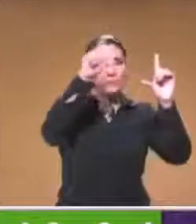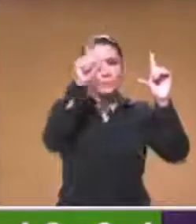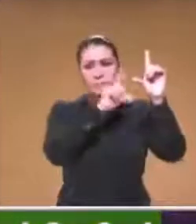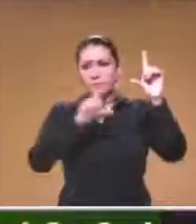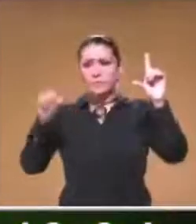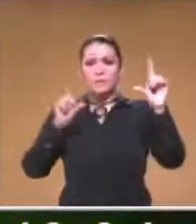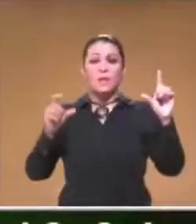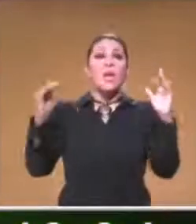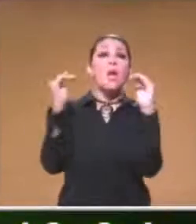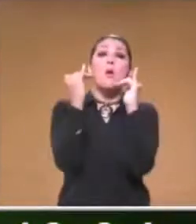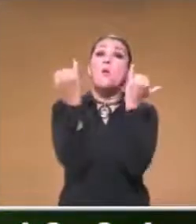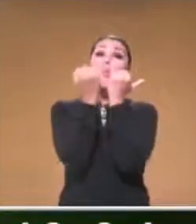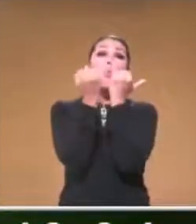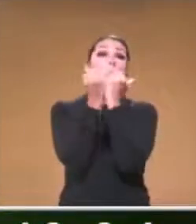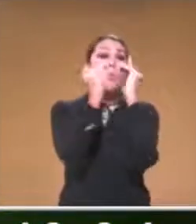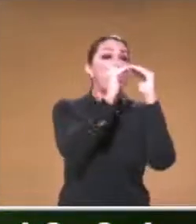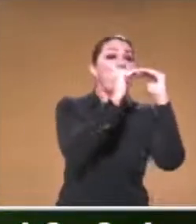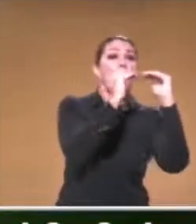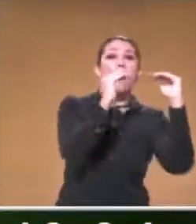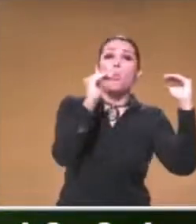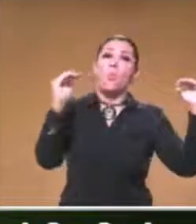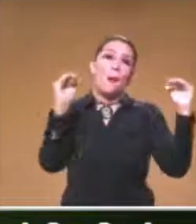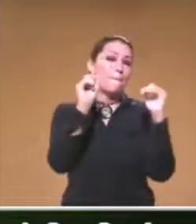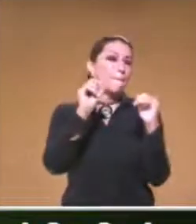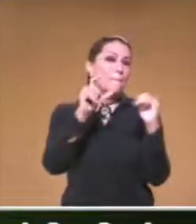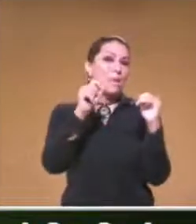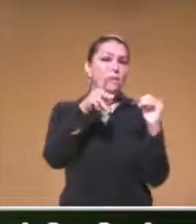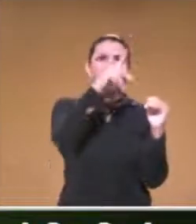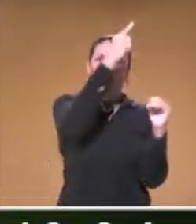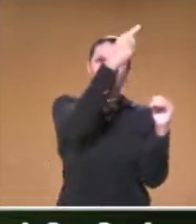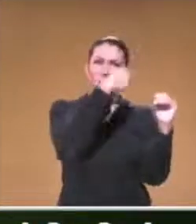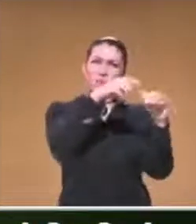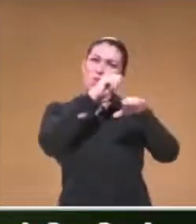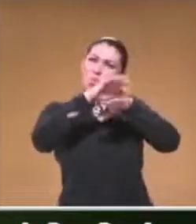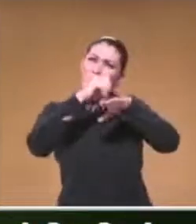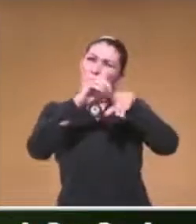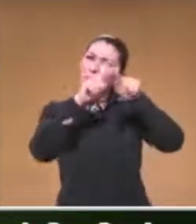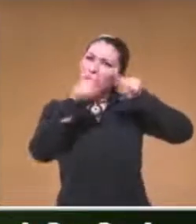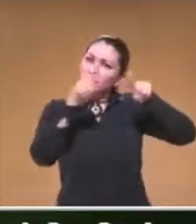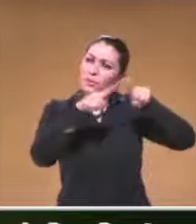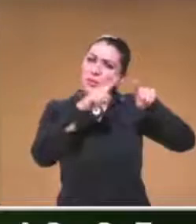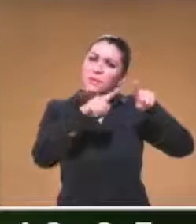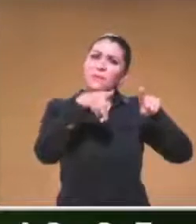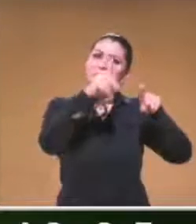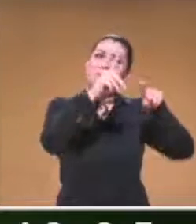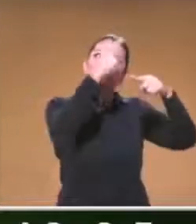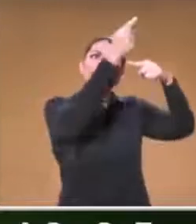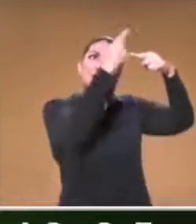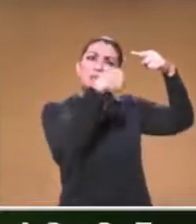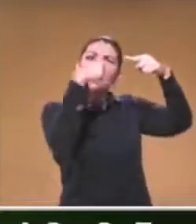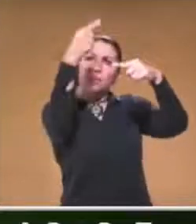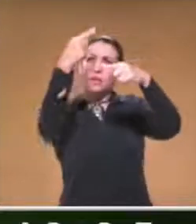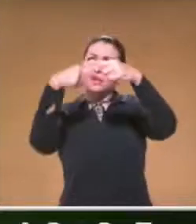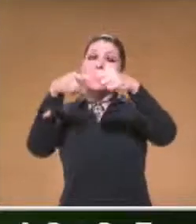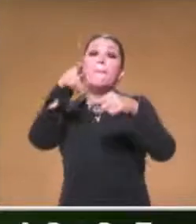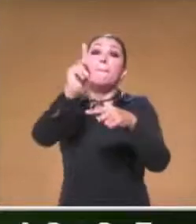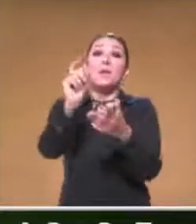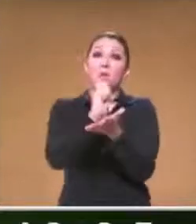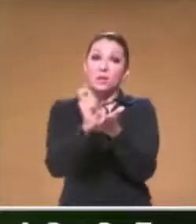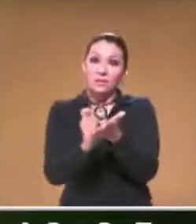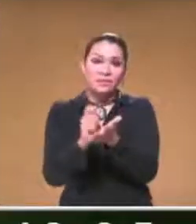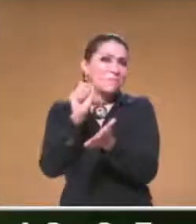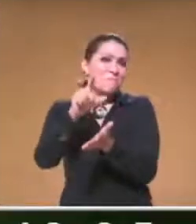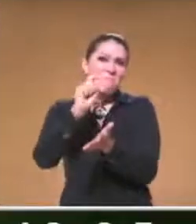fracciones equivalentes, que quiere decir que tengo distintas fracciones que me representan la misma parte de un entero, pero que las escribo de